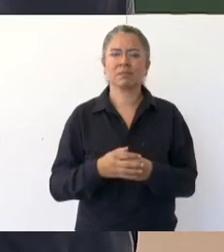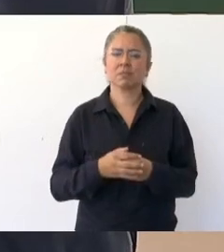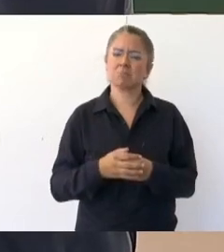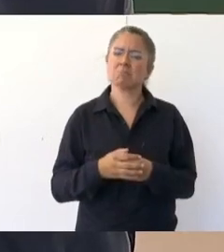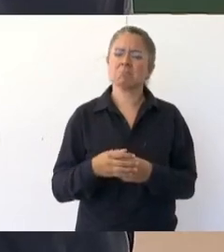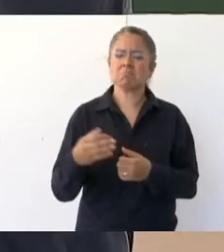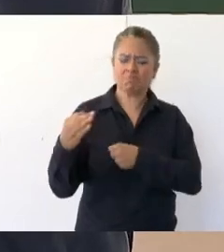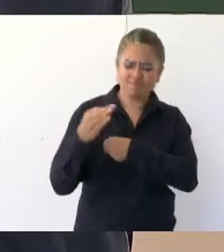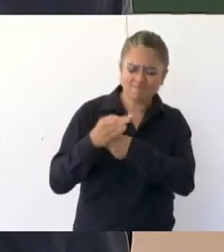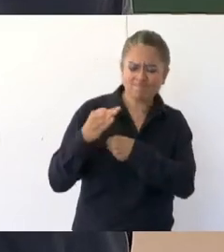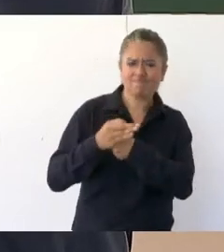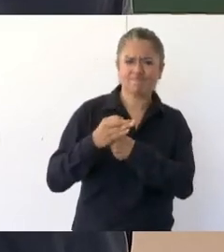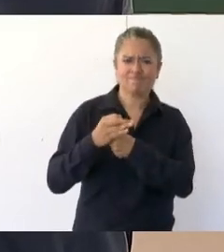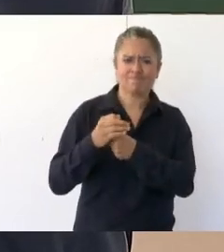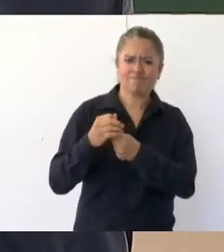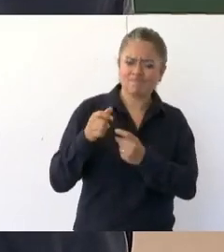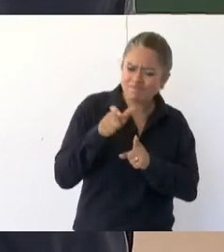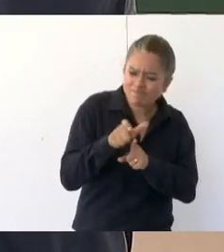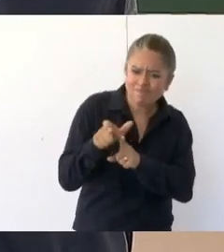protegemos